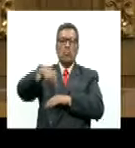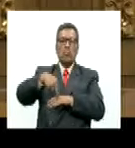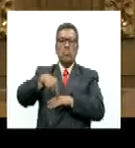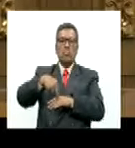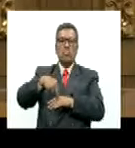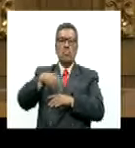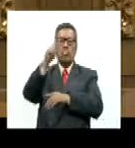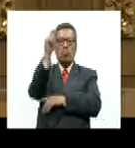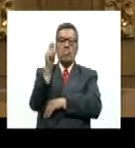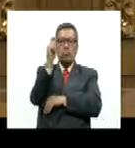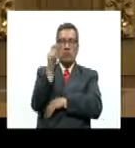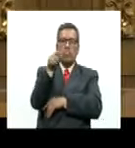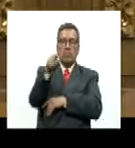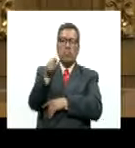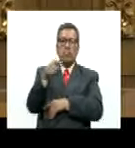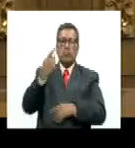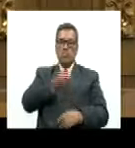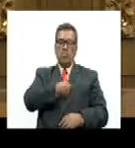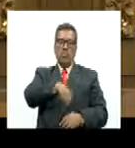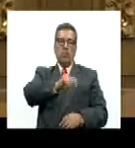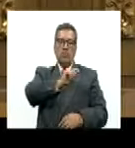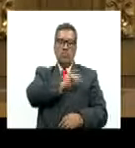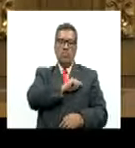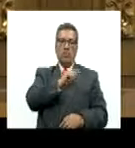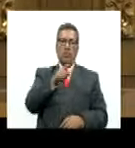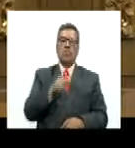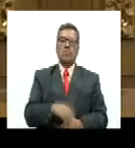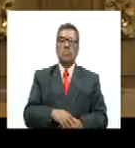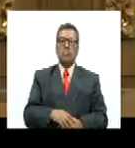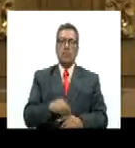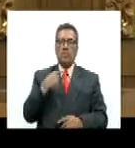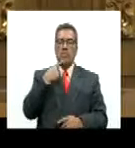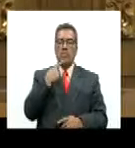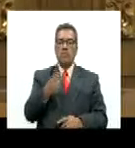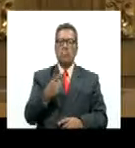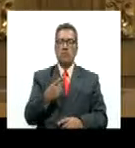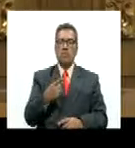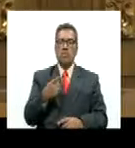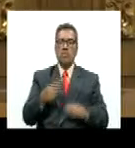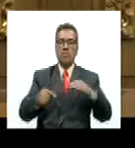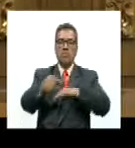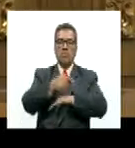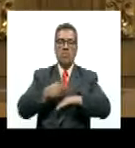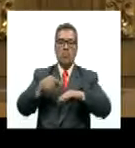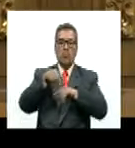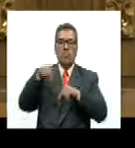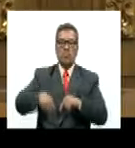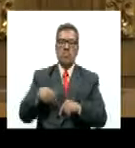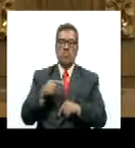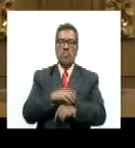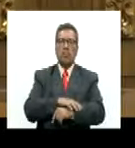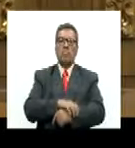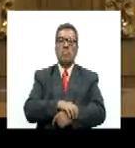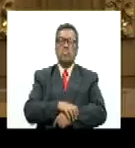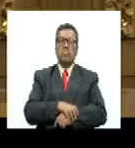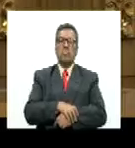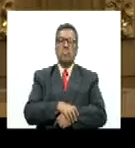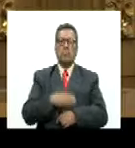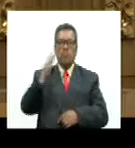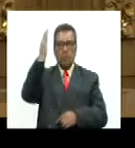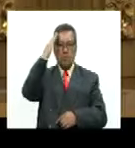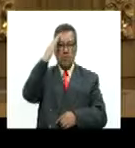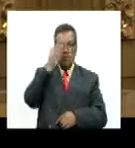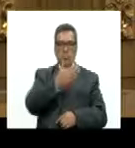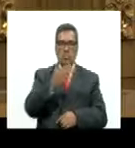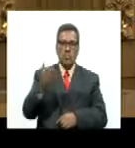los Diputados de España de solicitar al Ejecutivo de ese país el